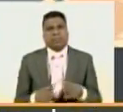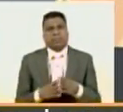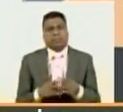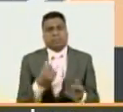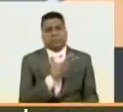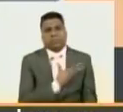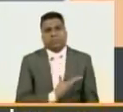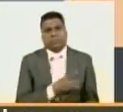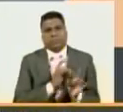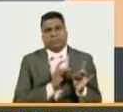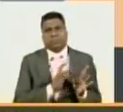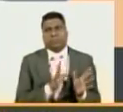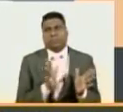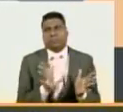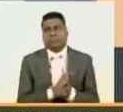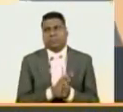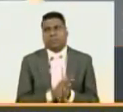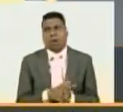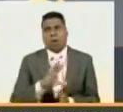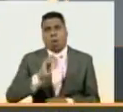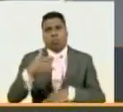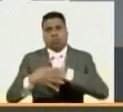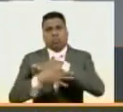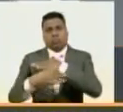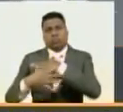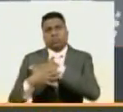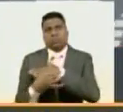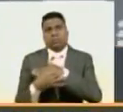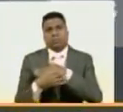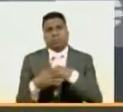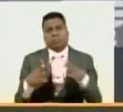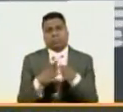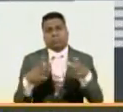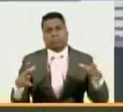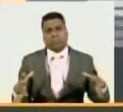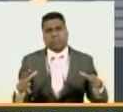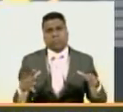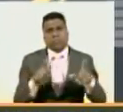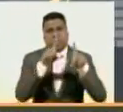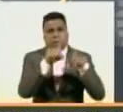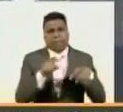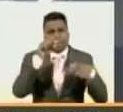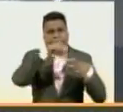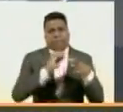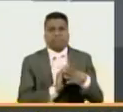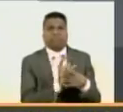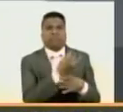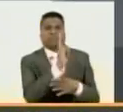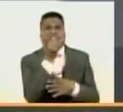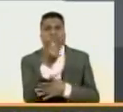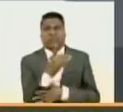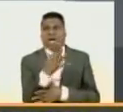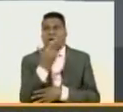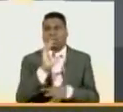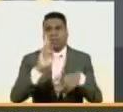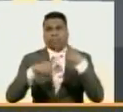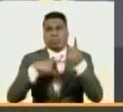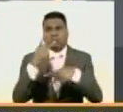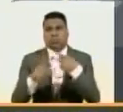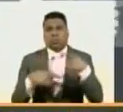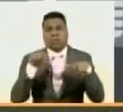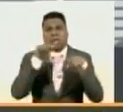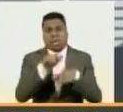lamentable, porque estos municipios que tienen una alta vocación agrícola y pecuaria, que hayan productores de